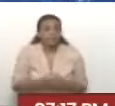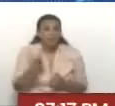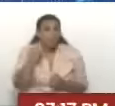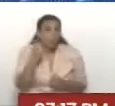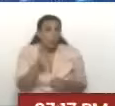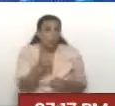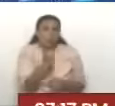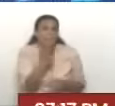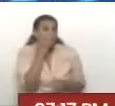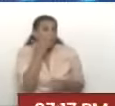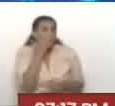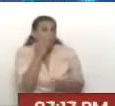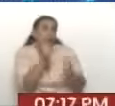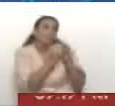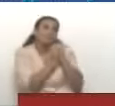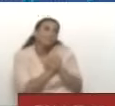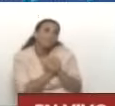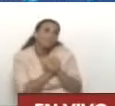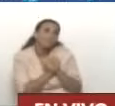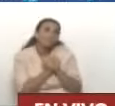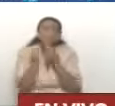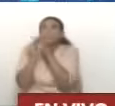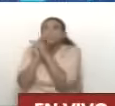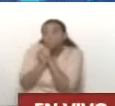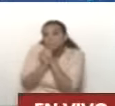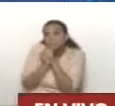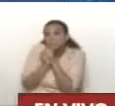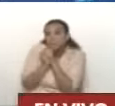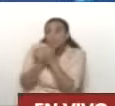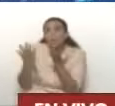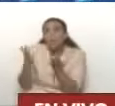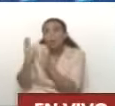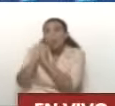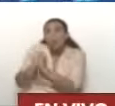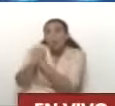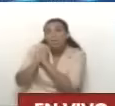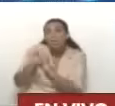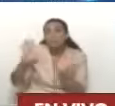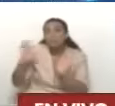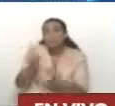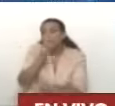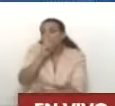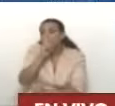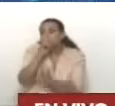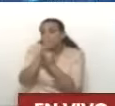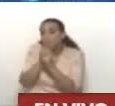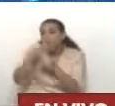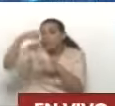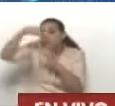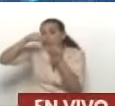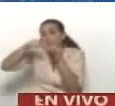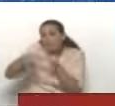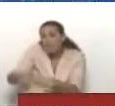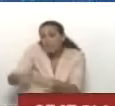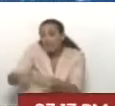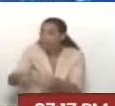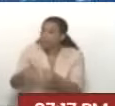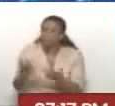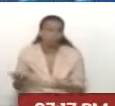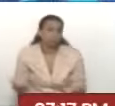se quedaba solo en la oración, como no nos podemos quedar, como dice Ali primero en su canto. No,